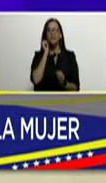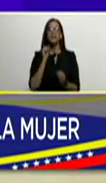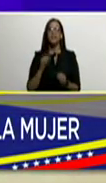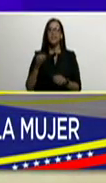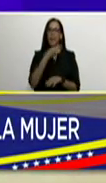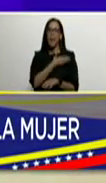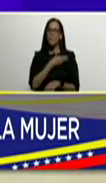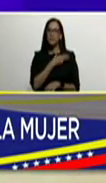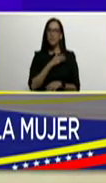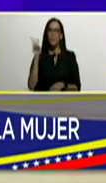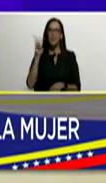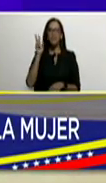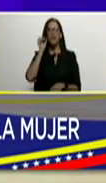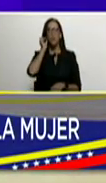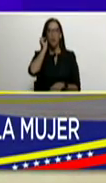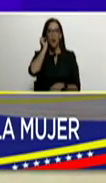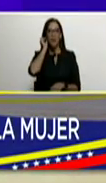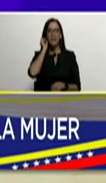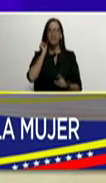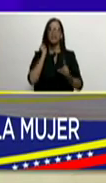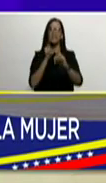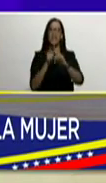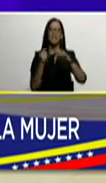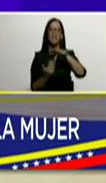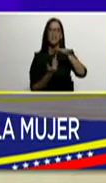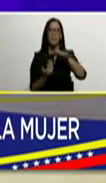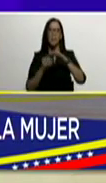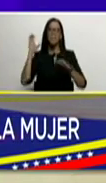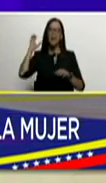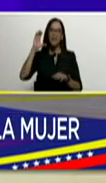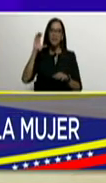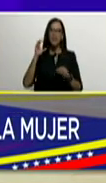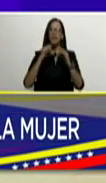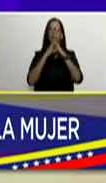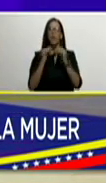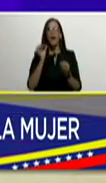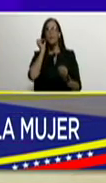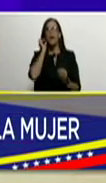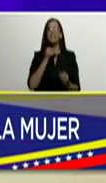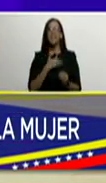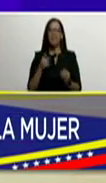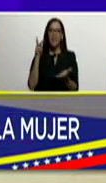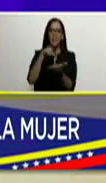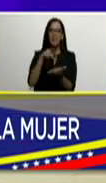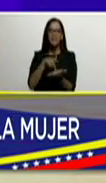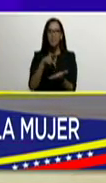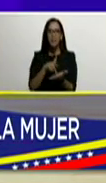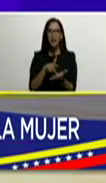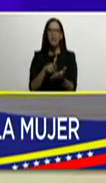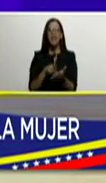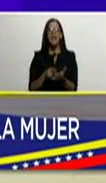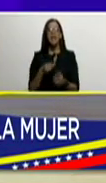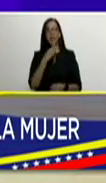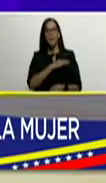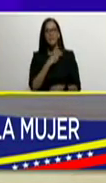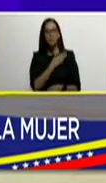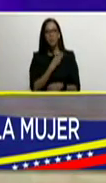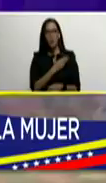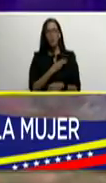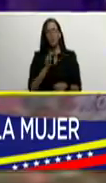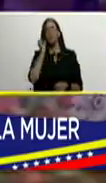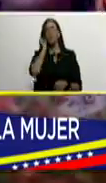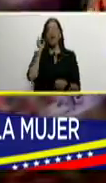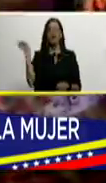gran misión Venezuela Mujer desde la plataforma Patria, toda mujer que quiera participar en la gran misión